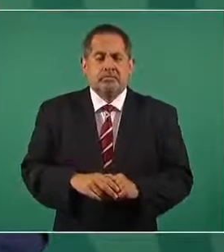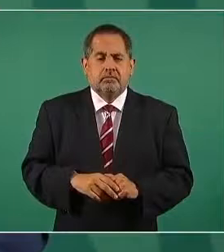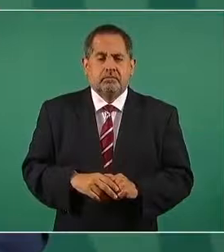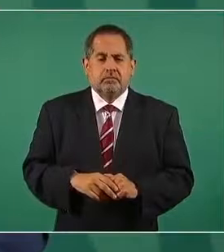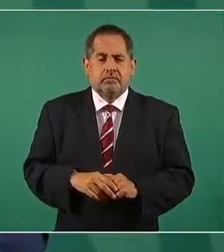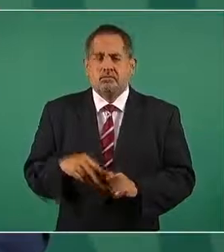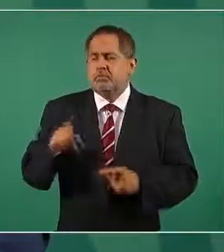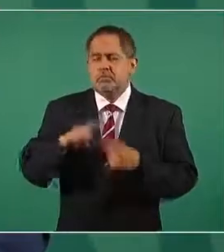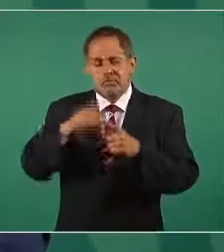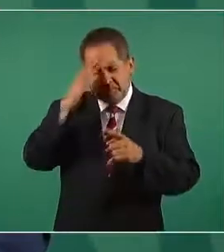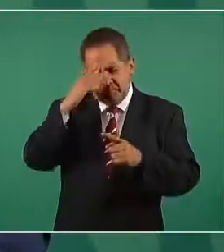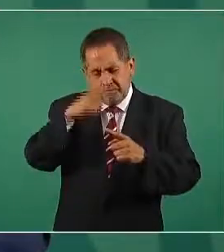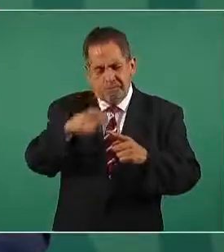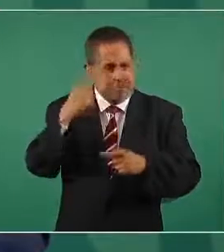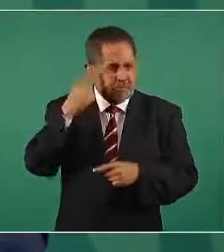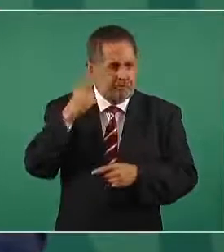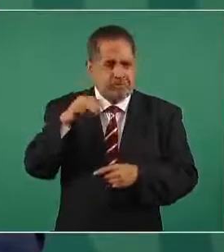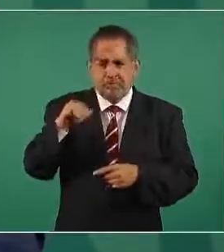María Luisa